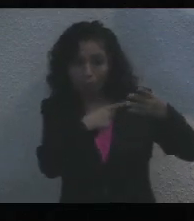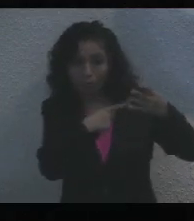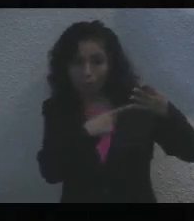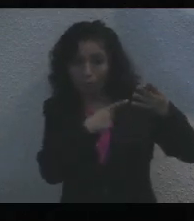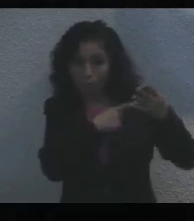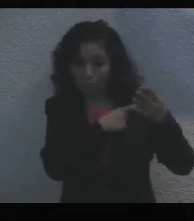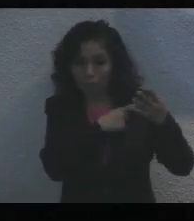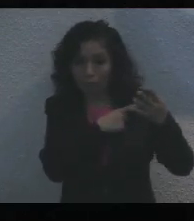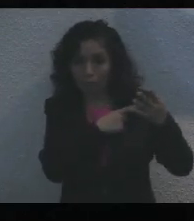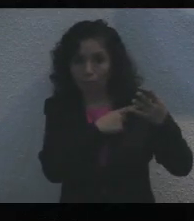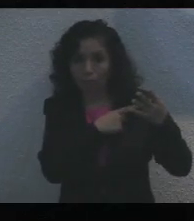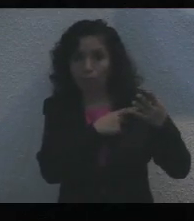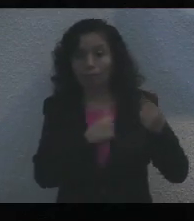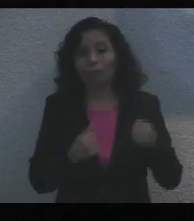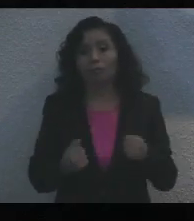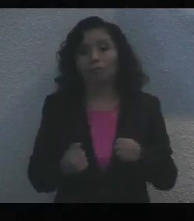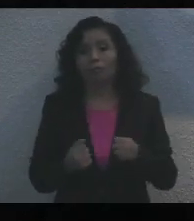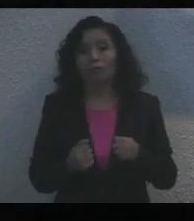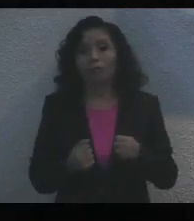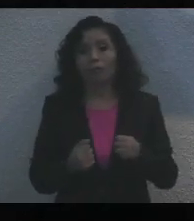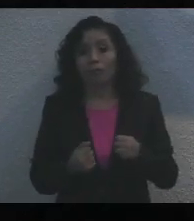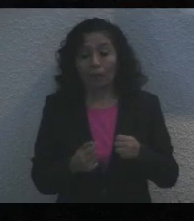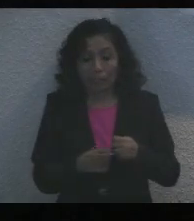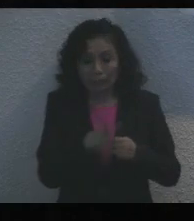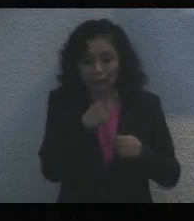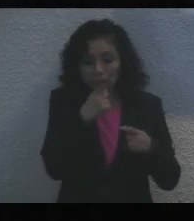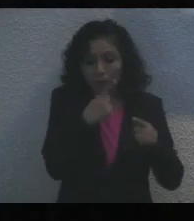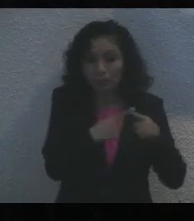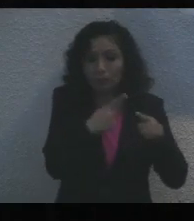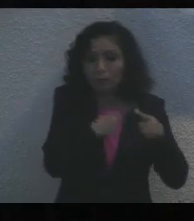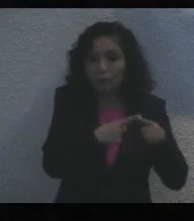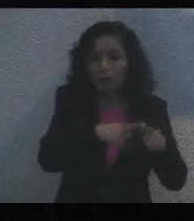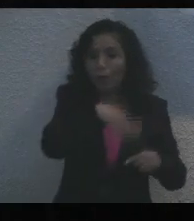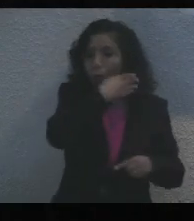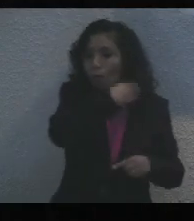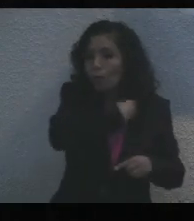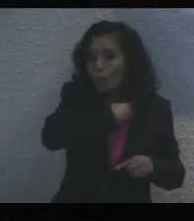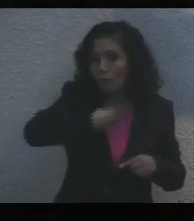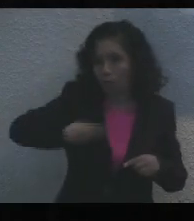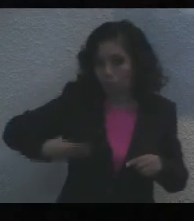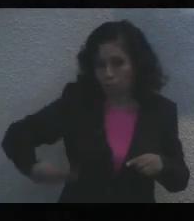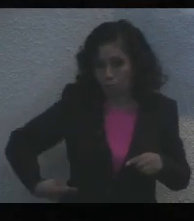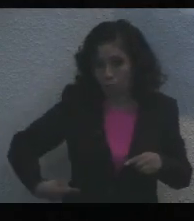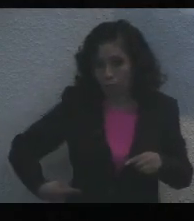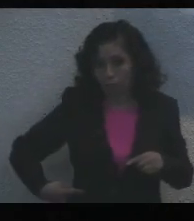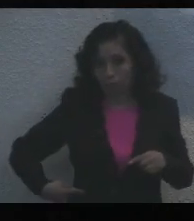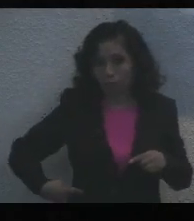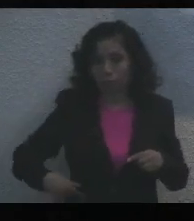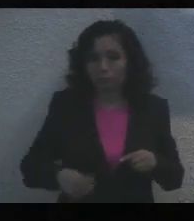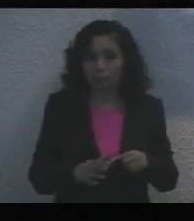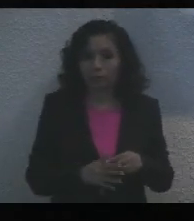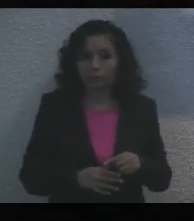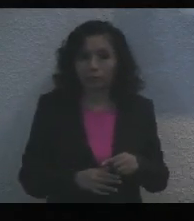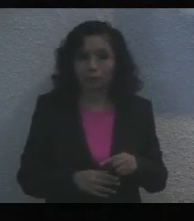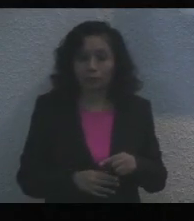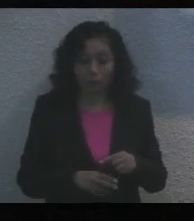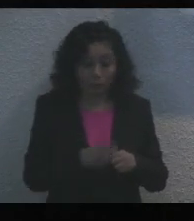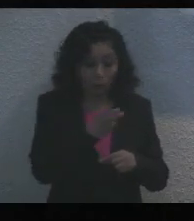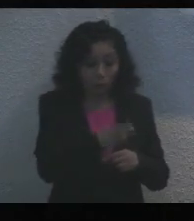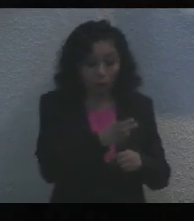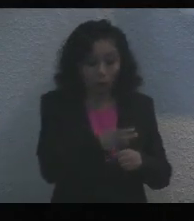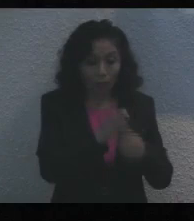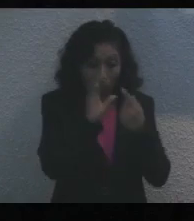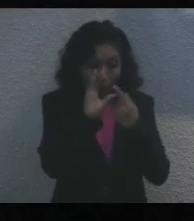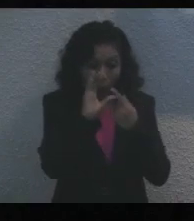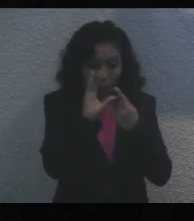designar en su representación, quien lo presidirá. La persona que presida la